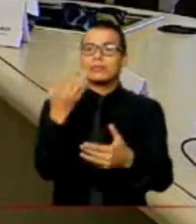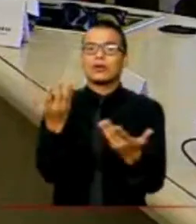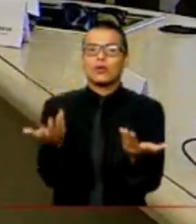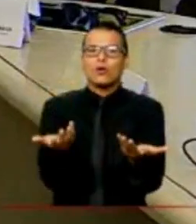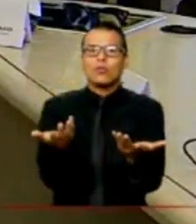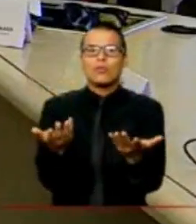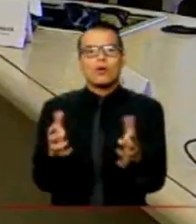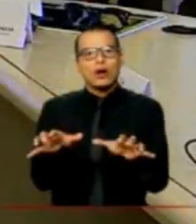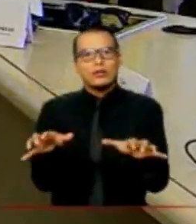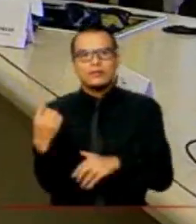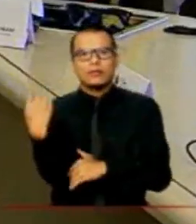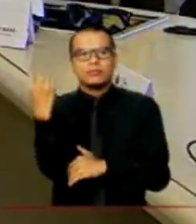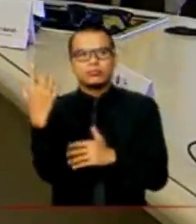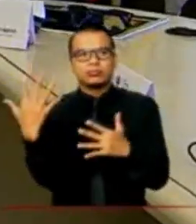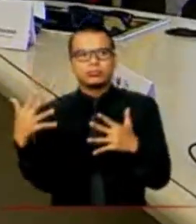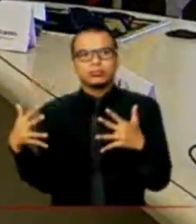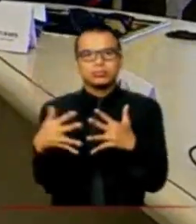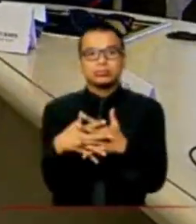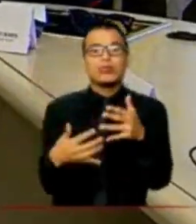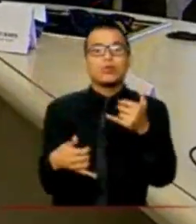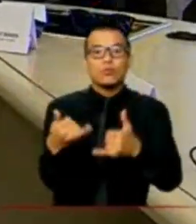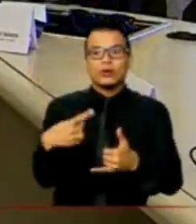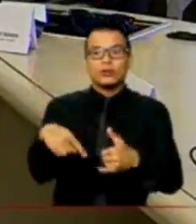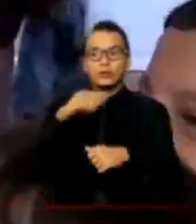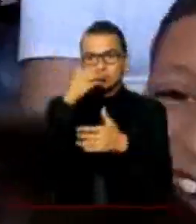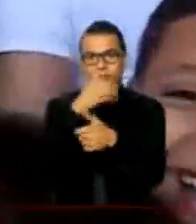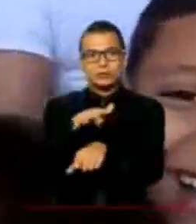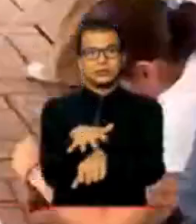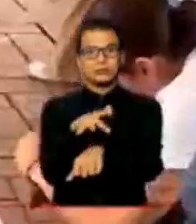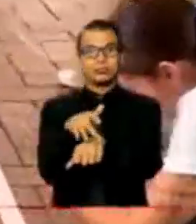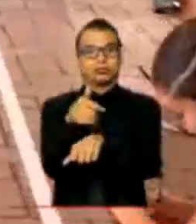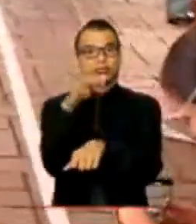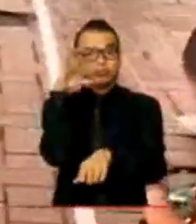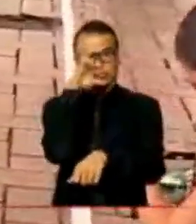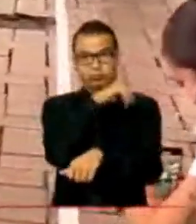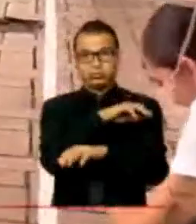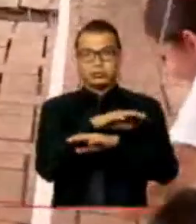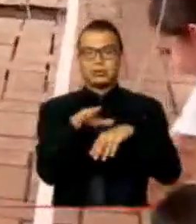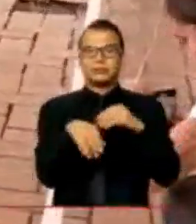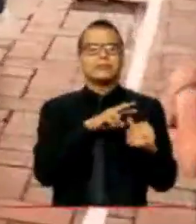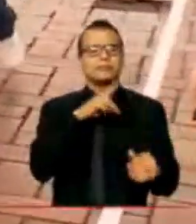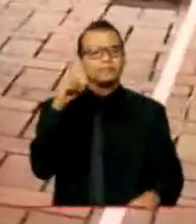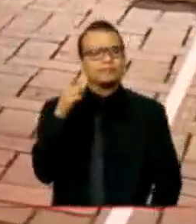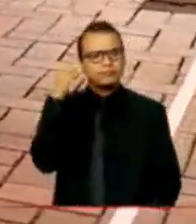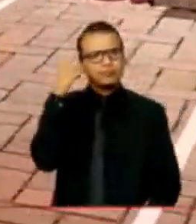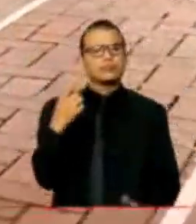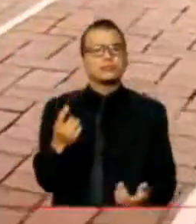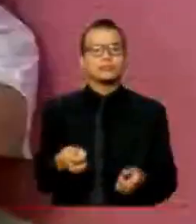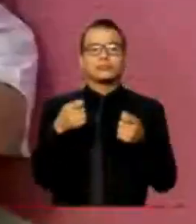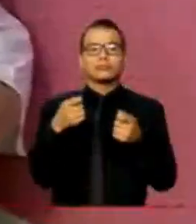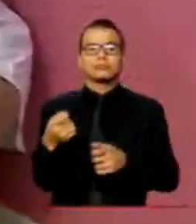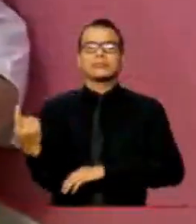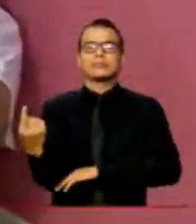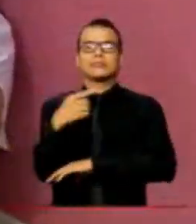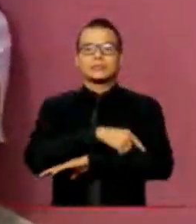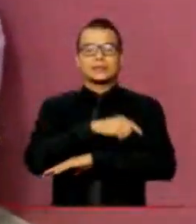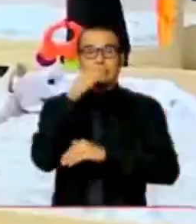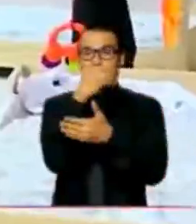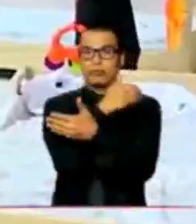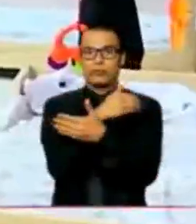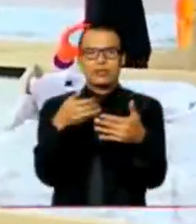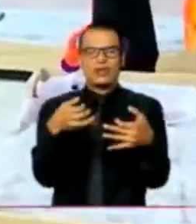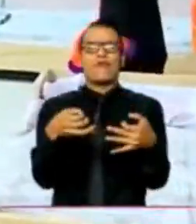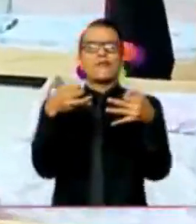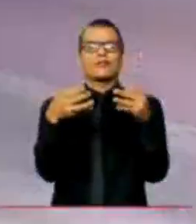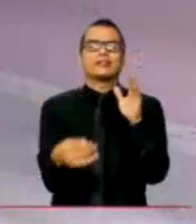de transformación en el Valle del Cauca. Otros de los logros destacados de la mandataria son el haber institucionalizado el Día de la Niñez en el departamento y la